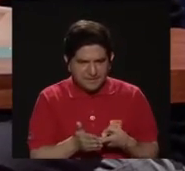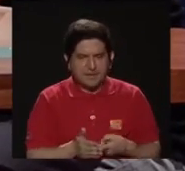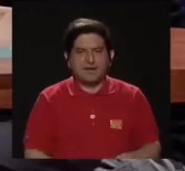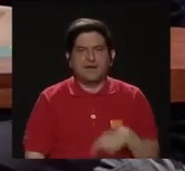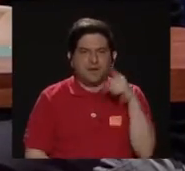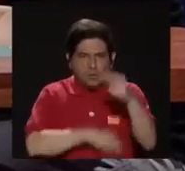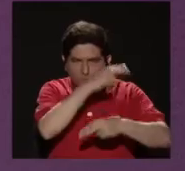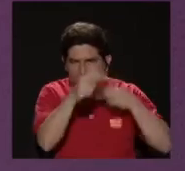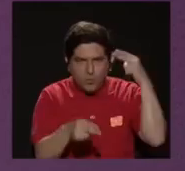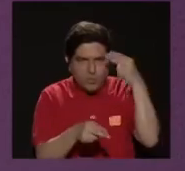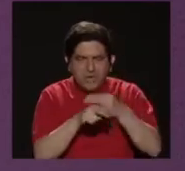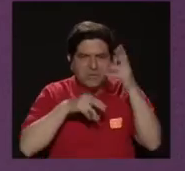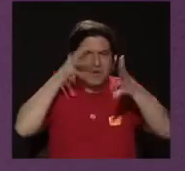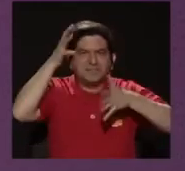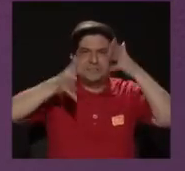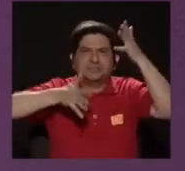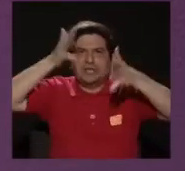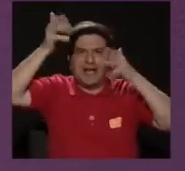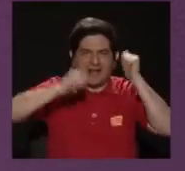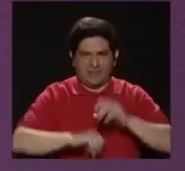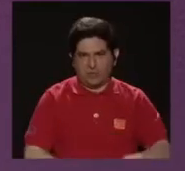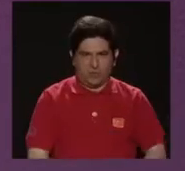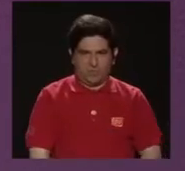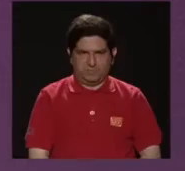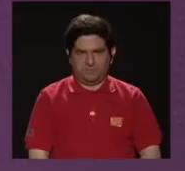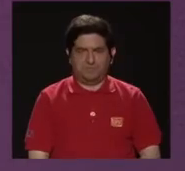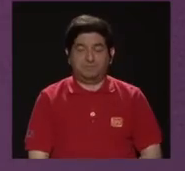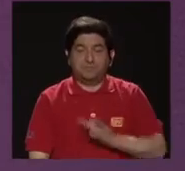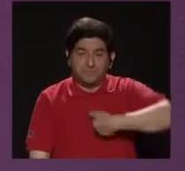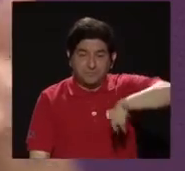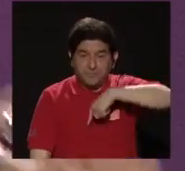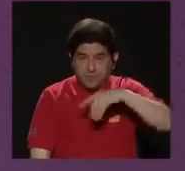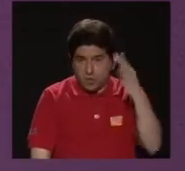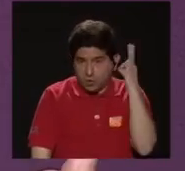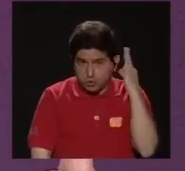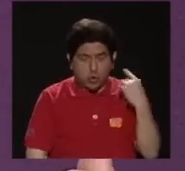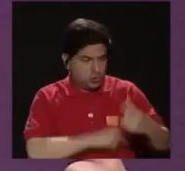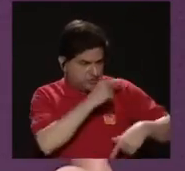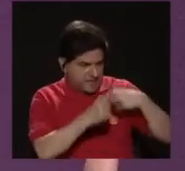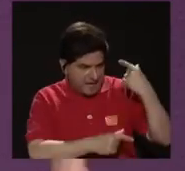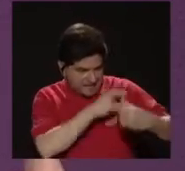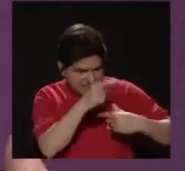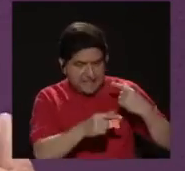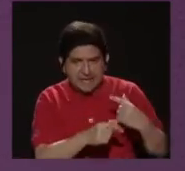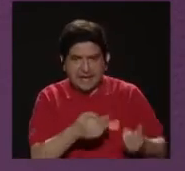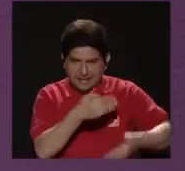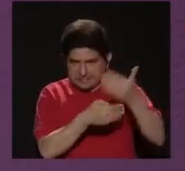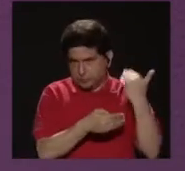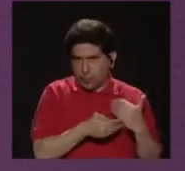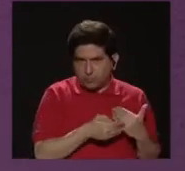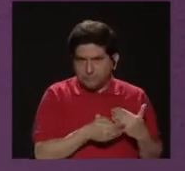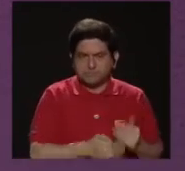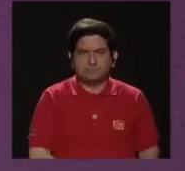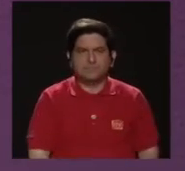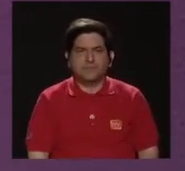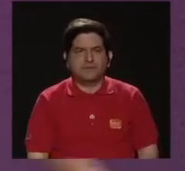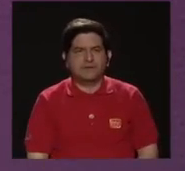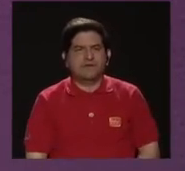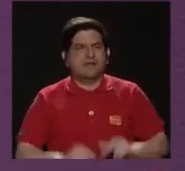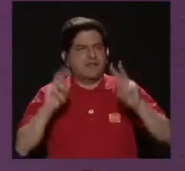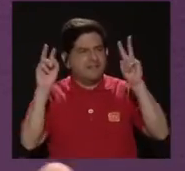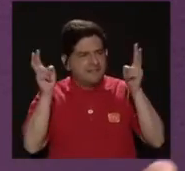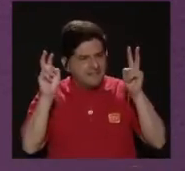universo creativo, ¿verdad? Por lo menos, bueno, nosotras, viniendo de la generación de la que venimos, fue un